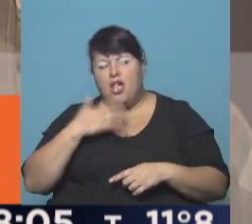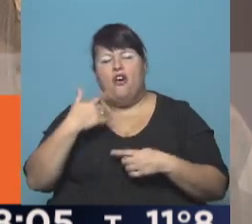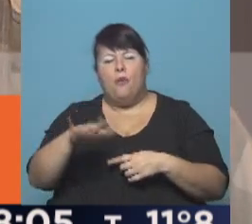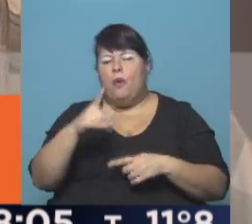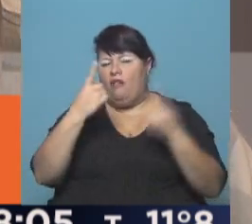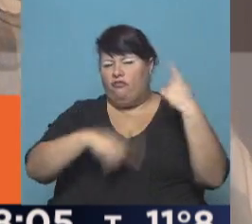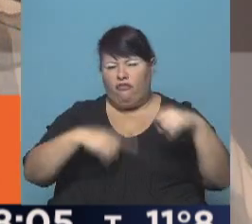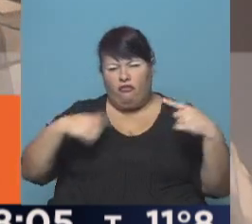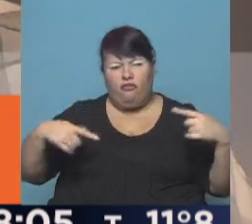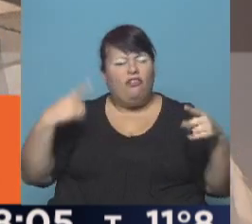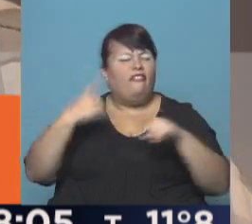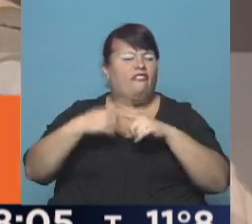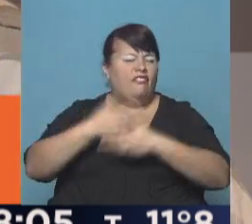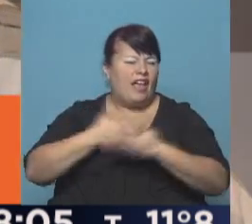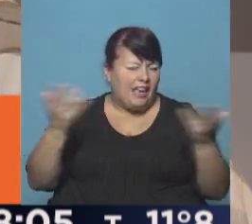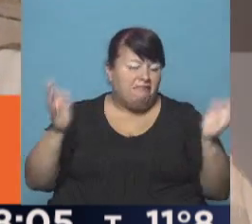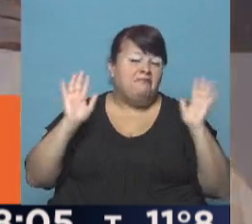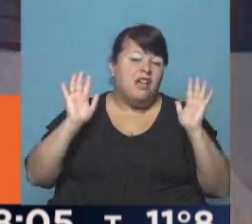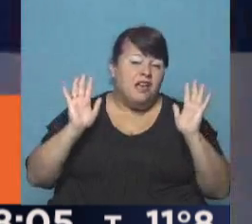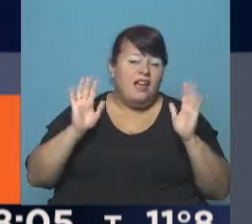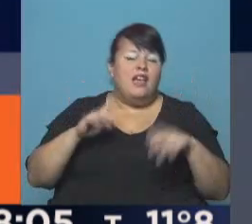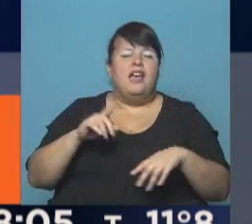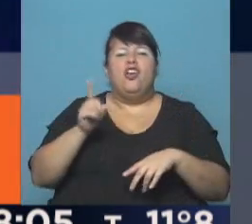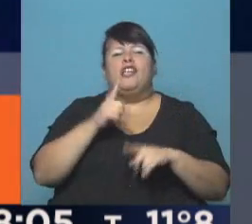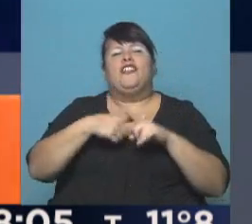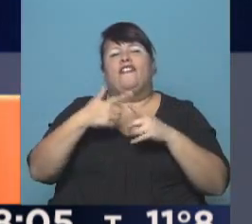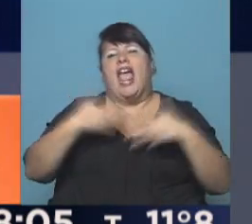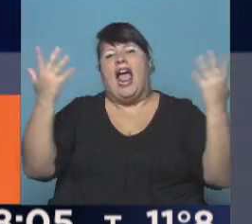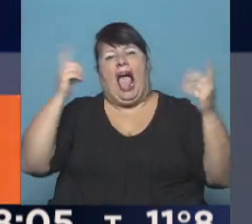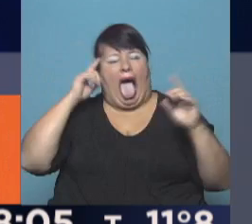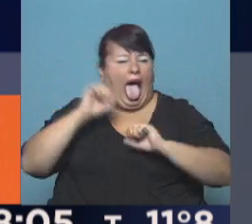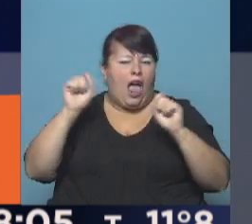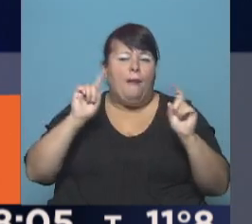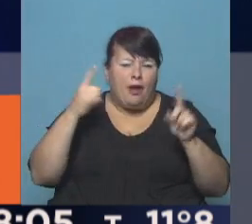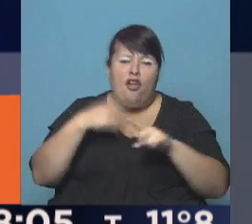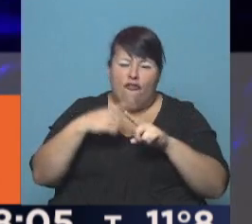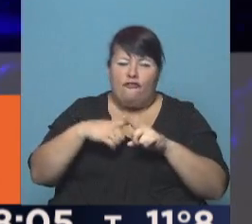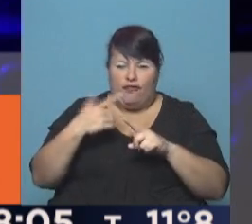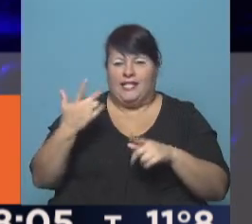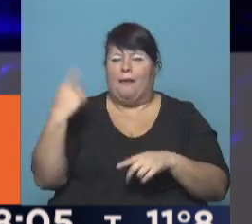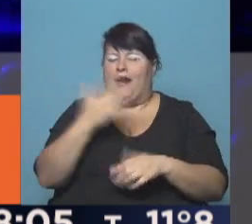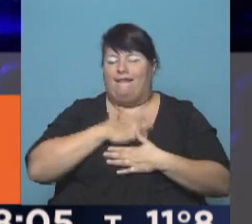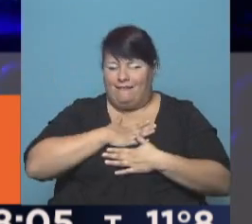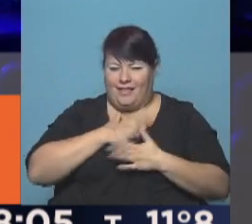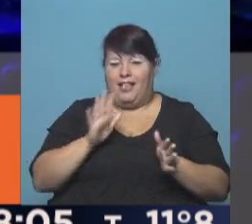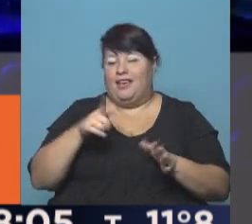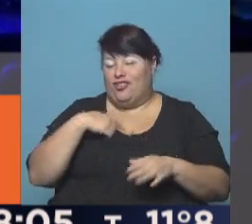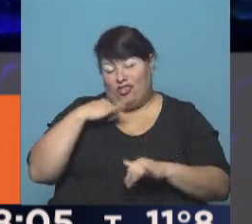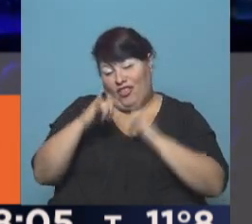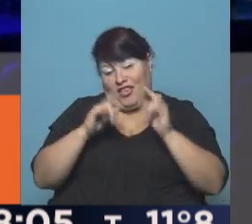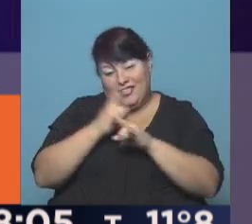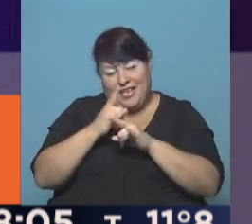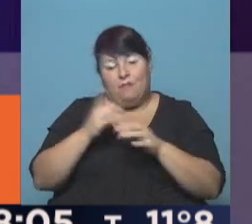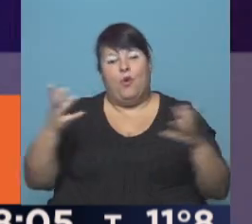va a ser de todo, va a ser una super fiesta, o sea, por lo menos, no te digo una fiesta de locura, pero sí va a ser una fiesta para el corazón, que es lo que digo yo,